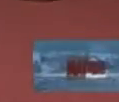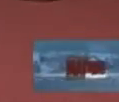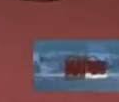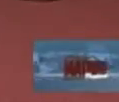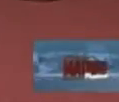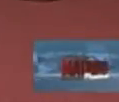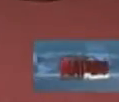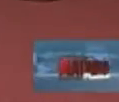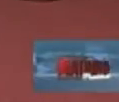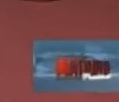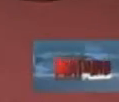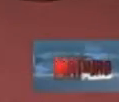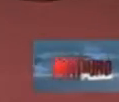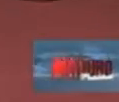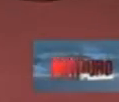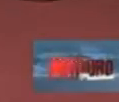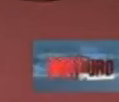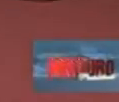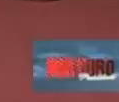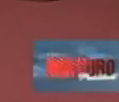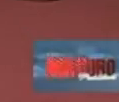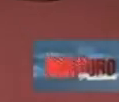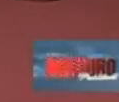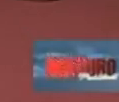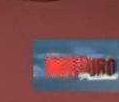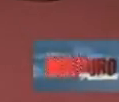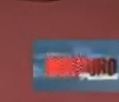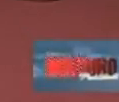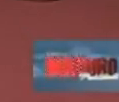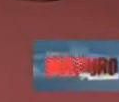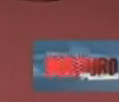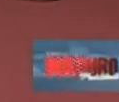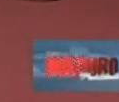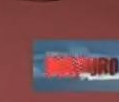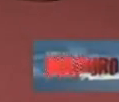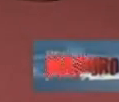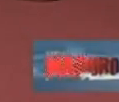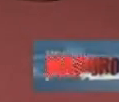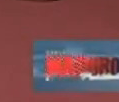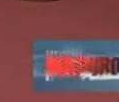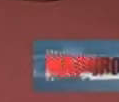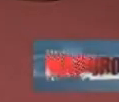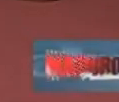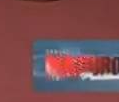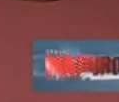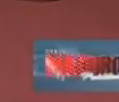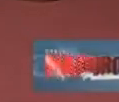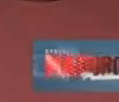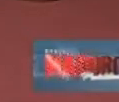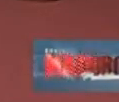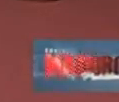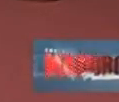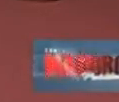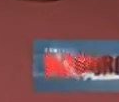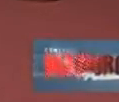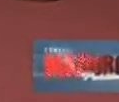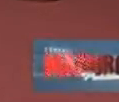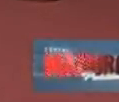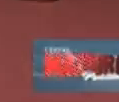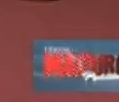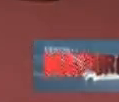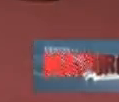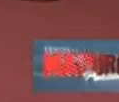emoción y la gente quiere tomarse un selfie, un abrazo, un beso. En las calles, por aquí, por